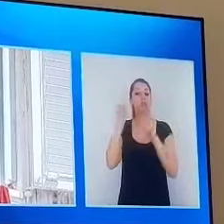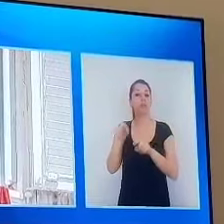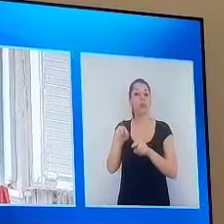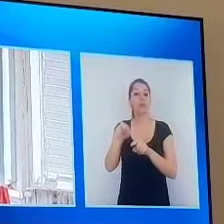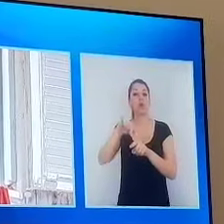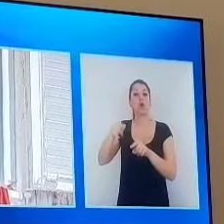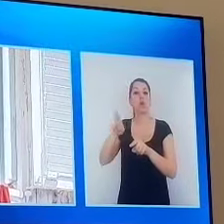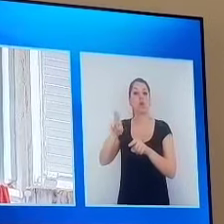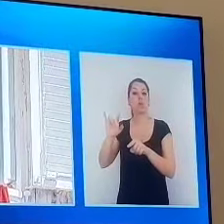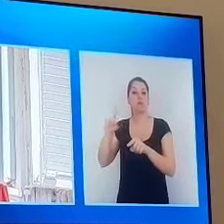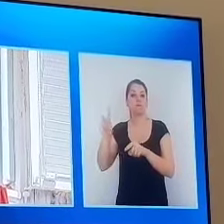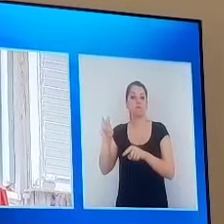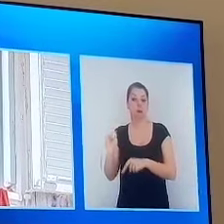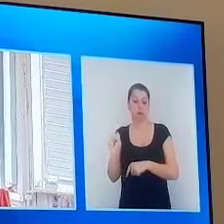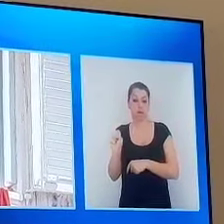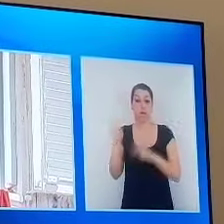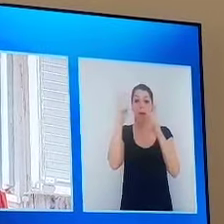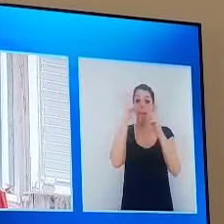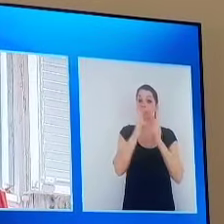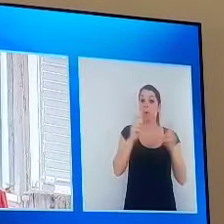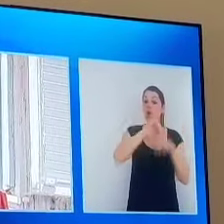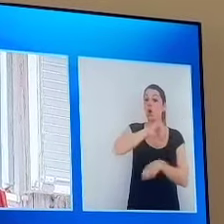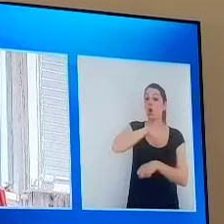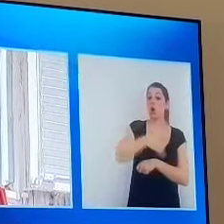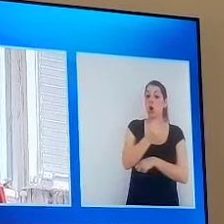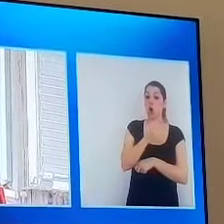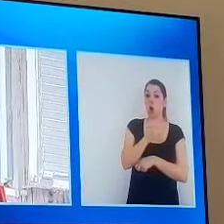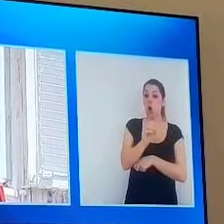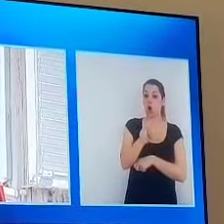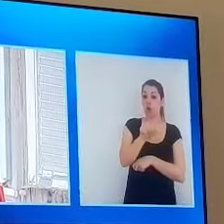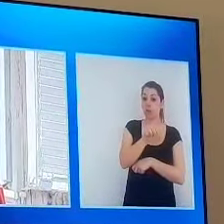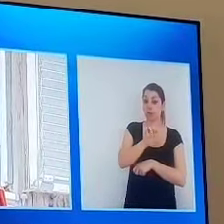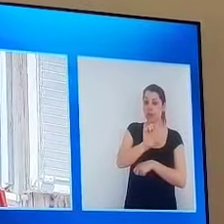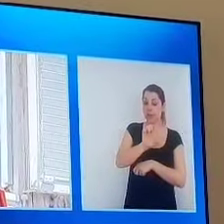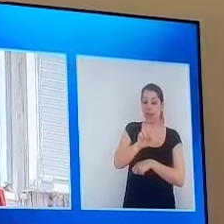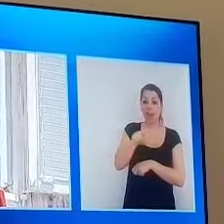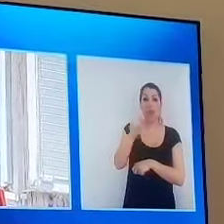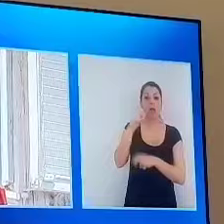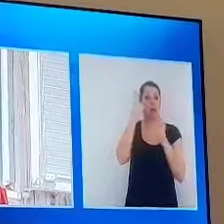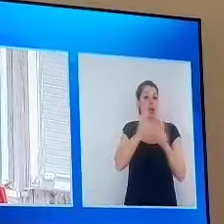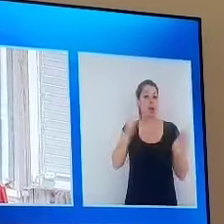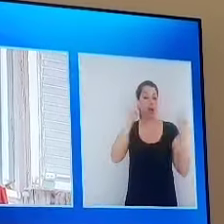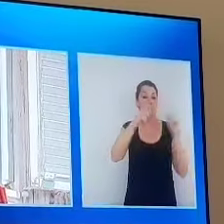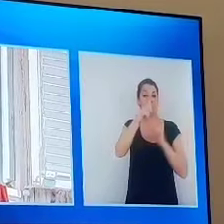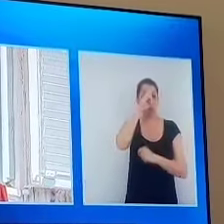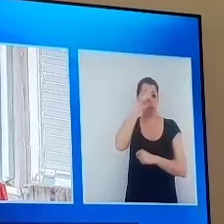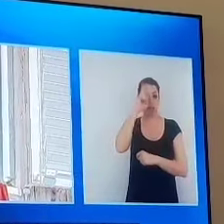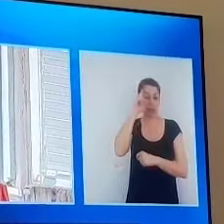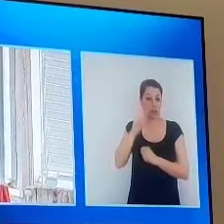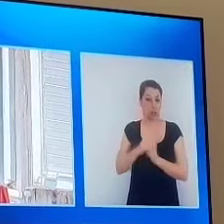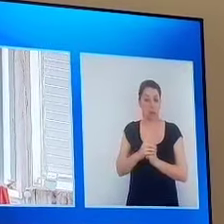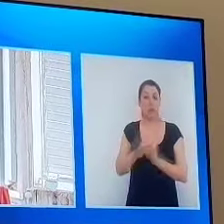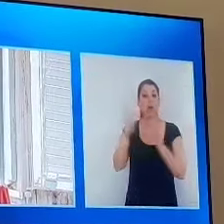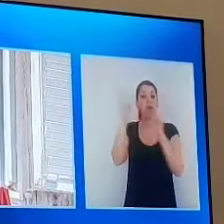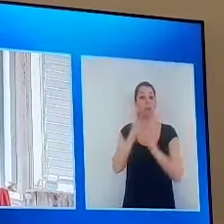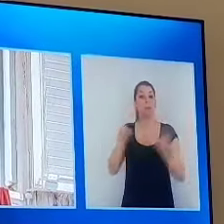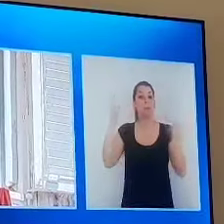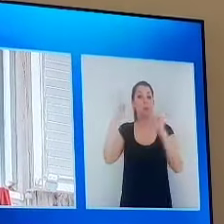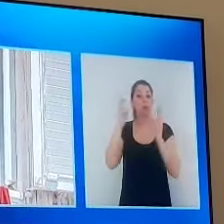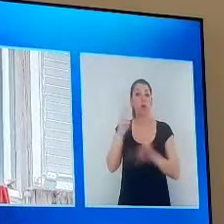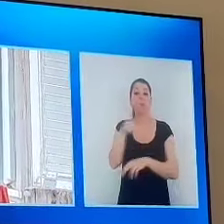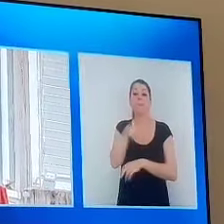de Yuva, Monseñor José Cogocano, Archivéscovo de Madrid, Monseñor Protas